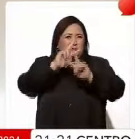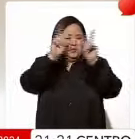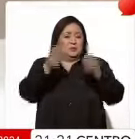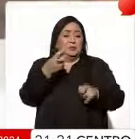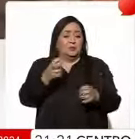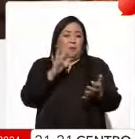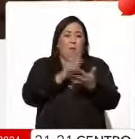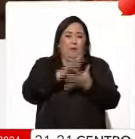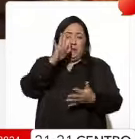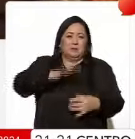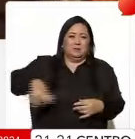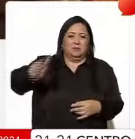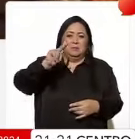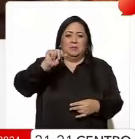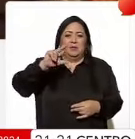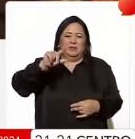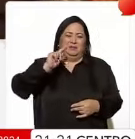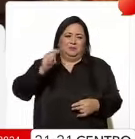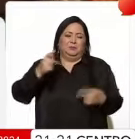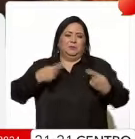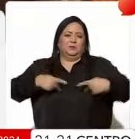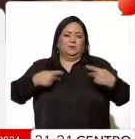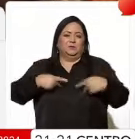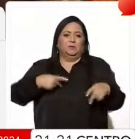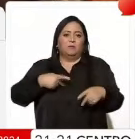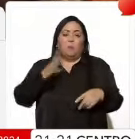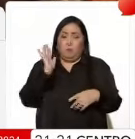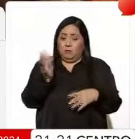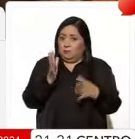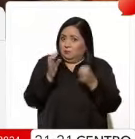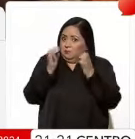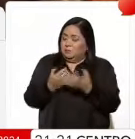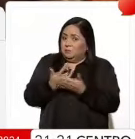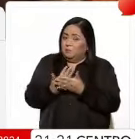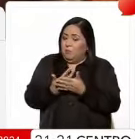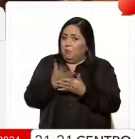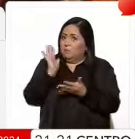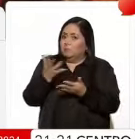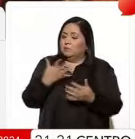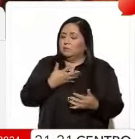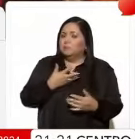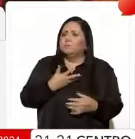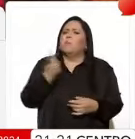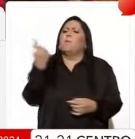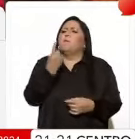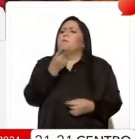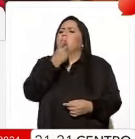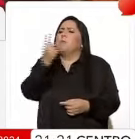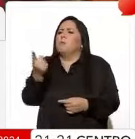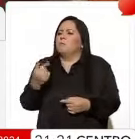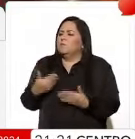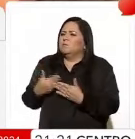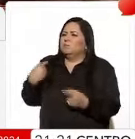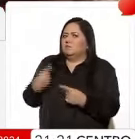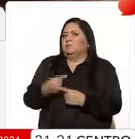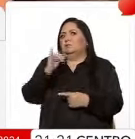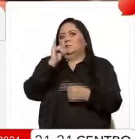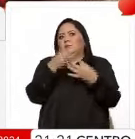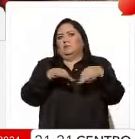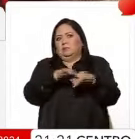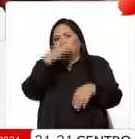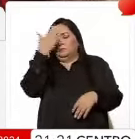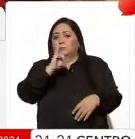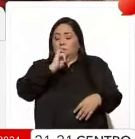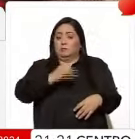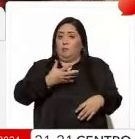que la mayoría parlamentaria, la mayoría calificada, ya está, ya la tienen. ¿Qué le han dicho en estas horas? Es importante también saber